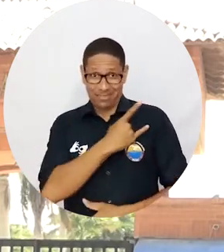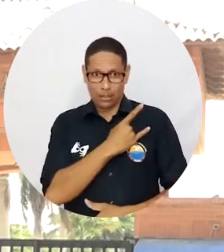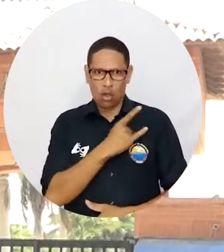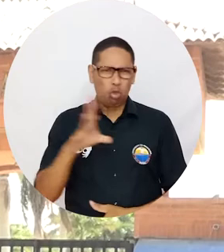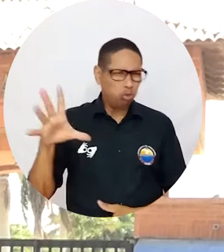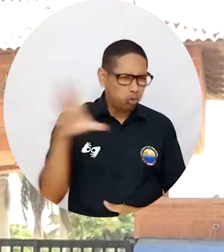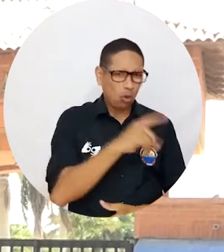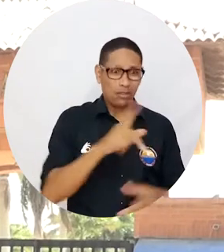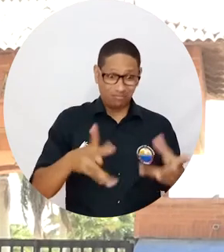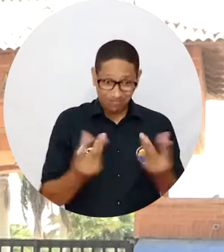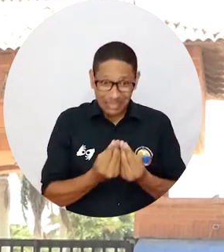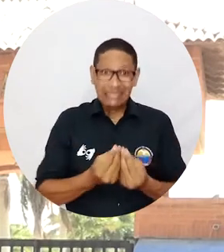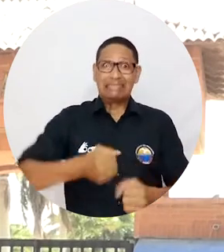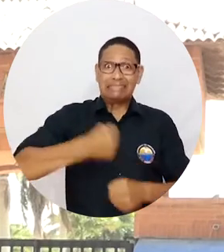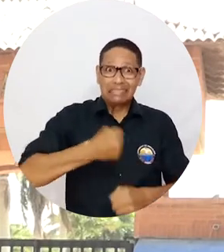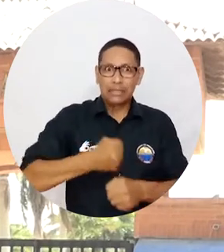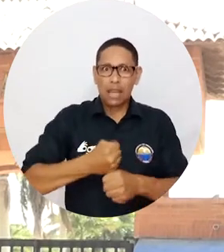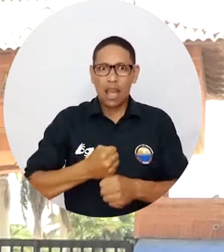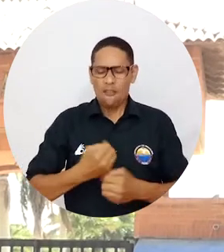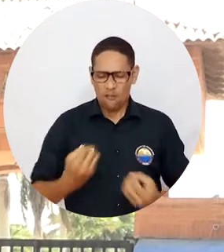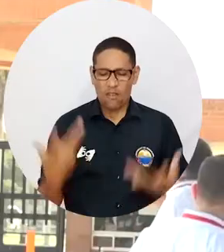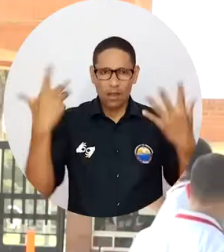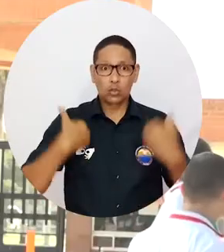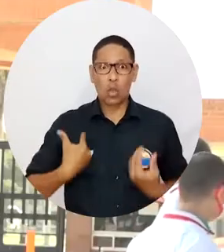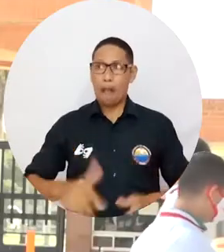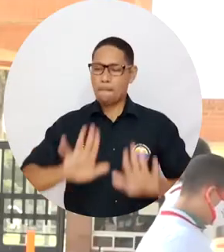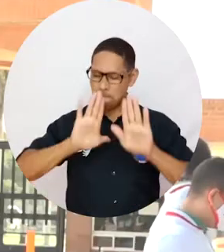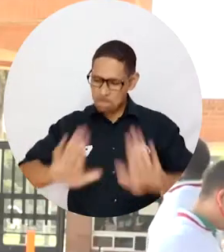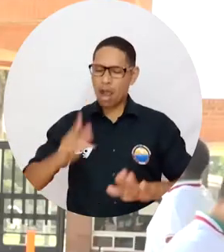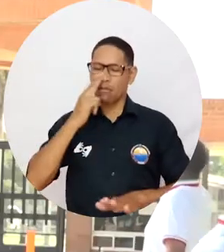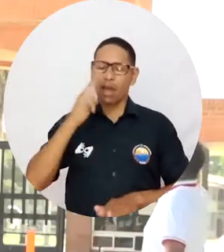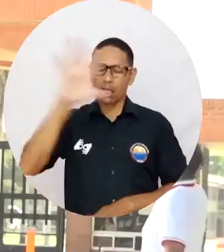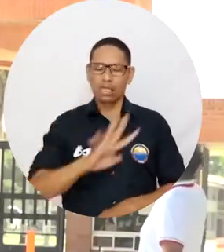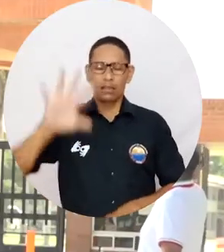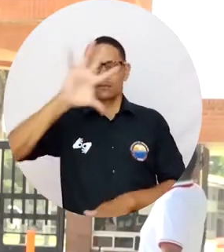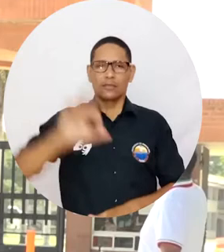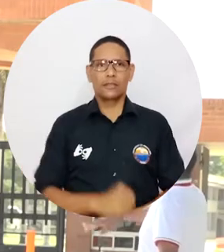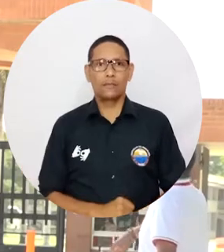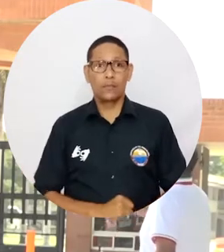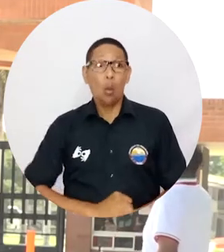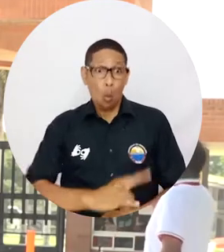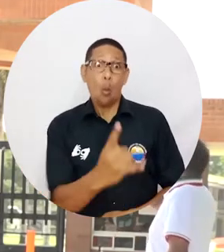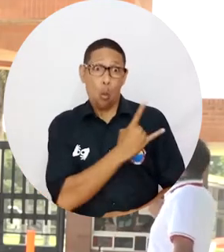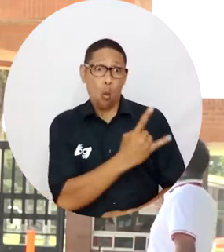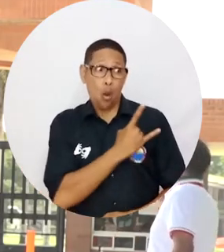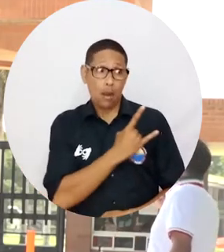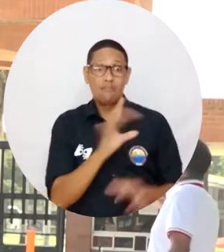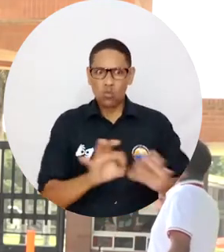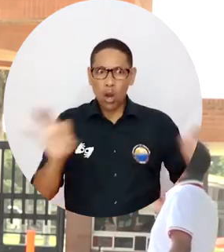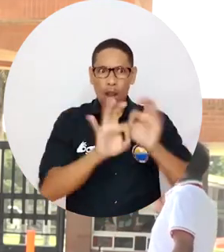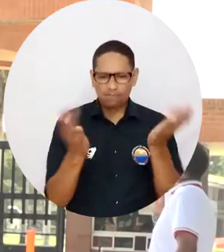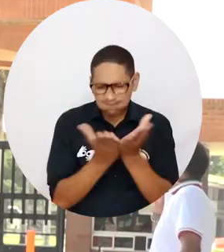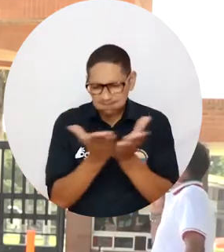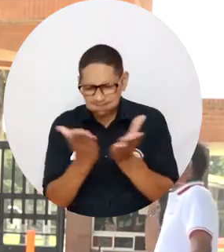y de toda la clase obrera trabajadora. ¡Viva el paro nacional! La universidad debe ser, así como es una casa de estudio, debe ser